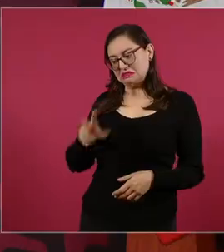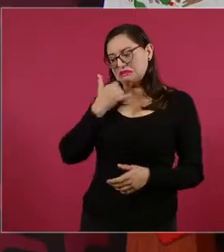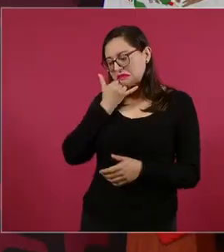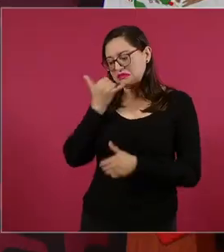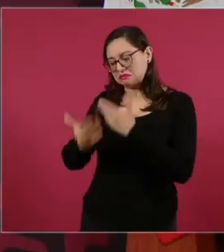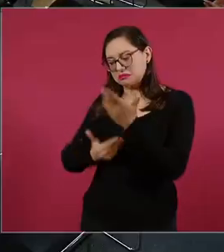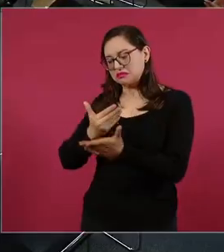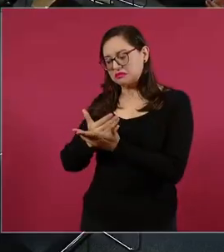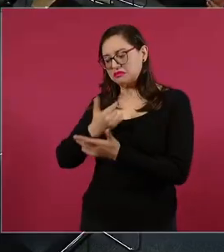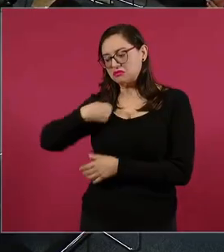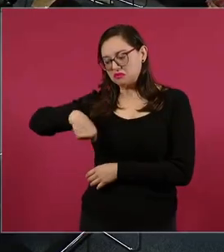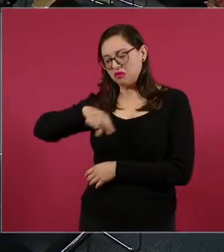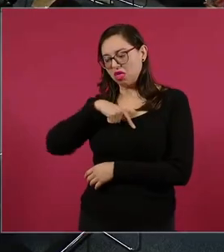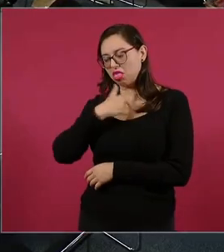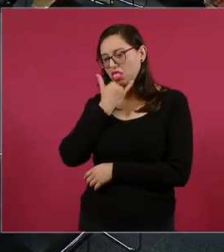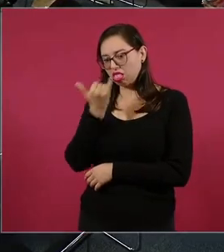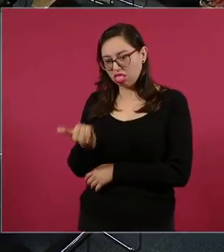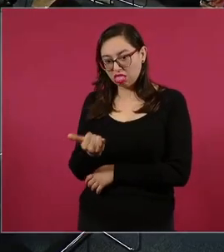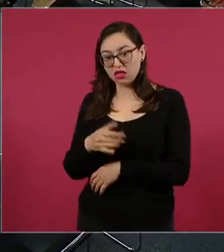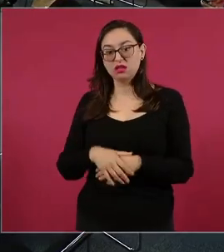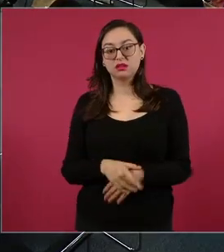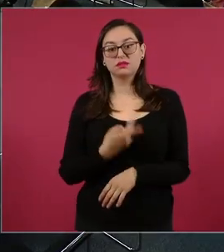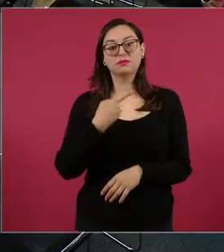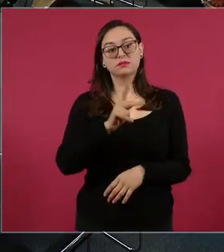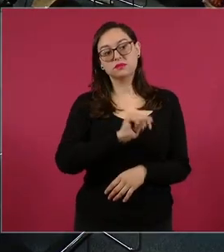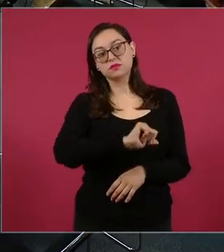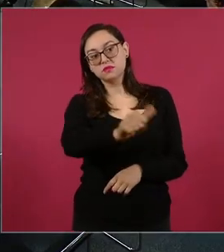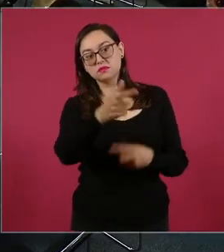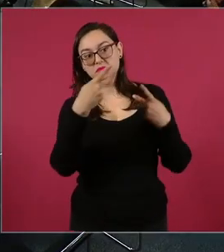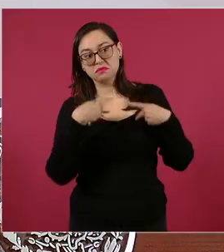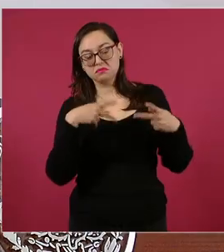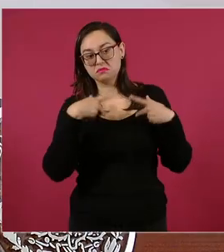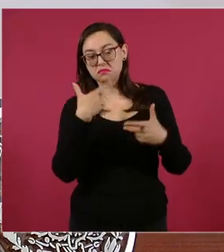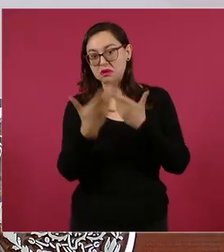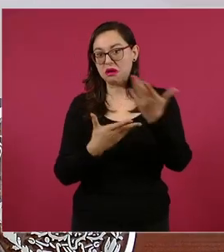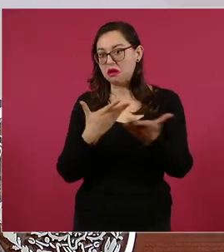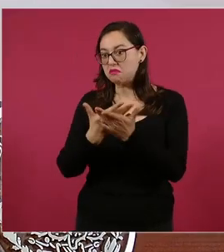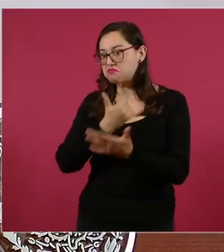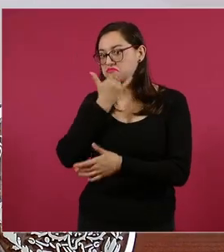ofrecieron disculpas, ¿no? Pero hay otros que no,